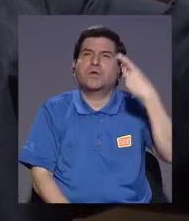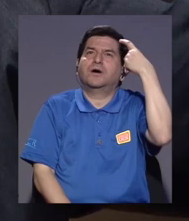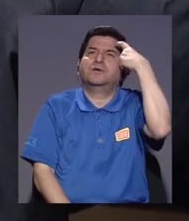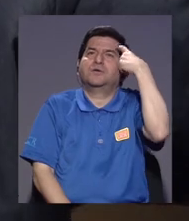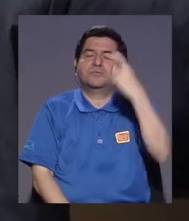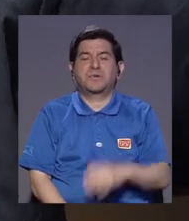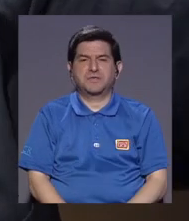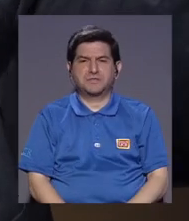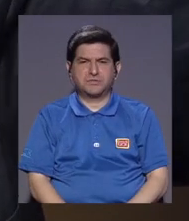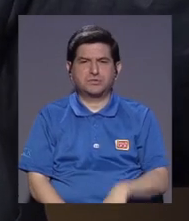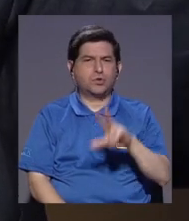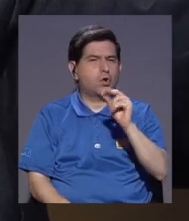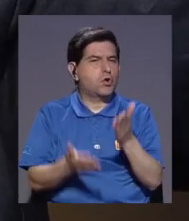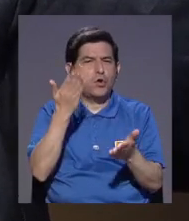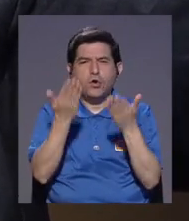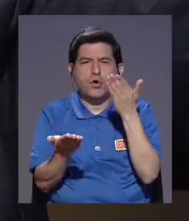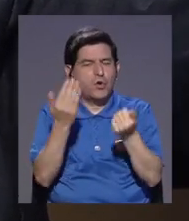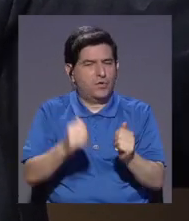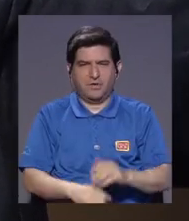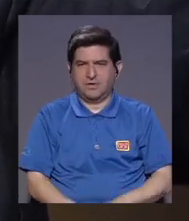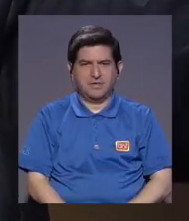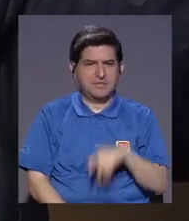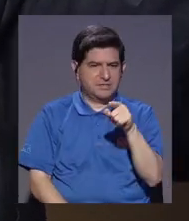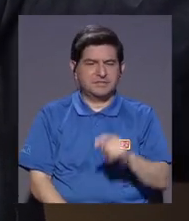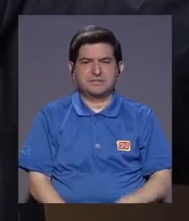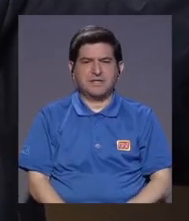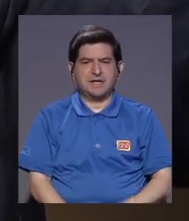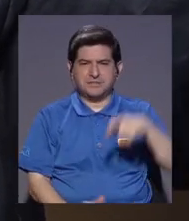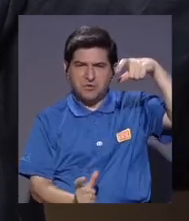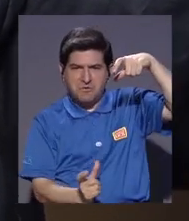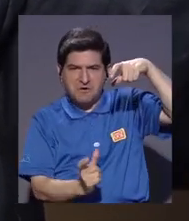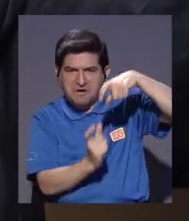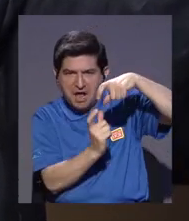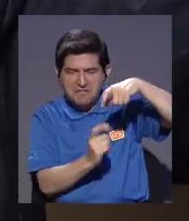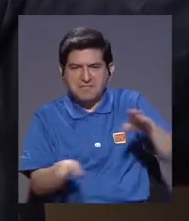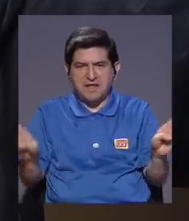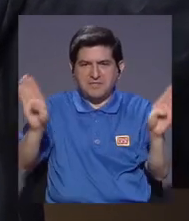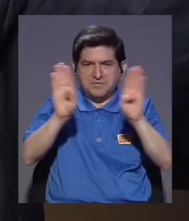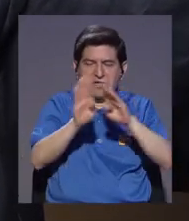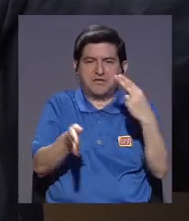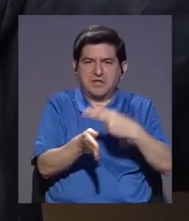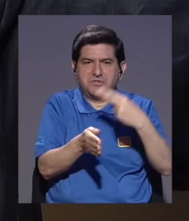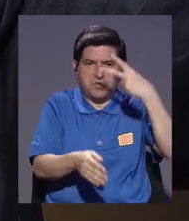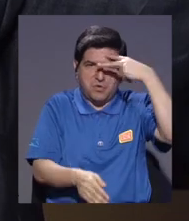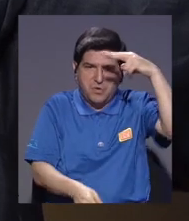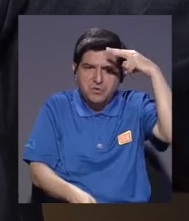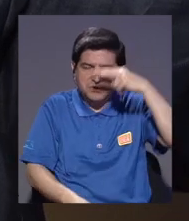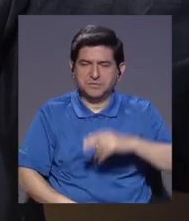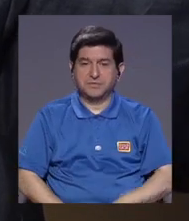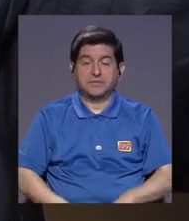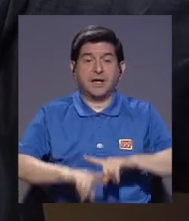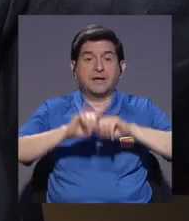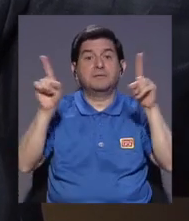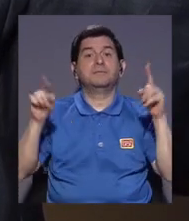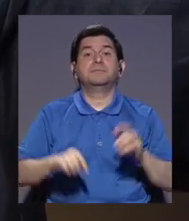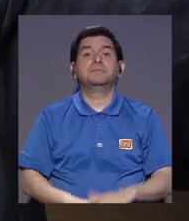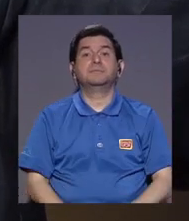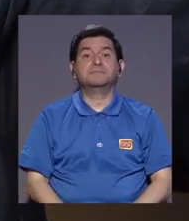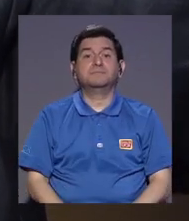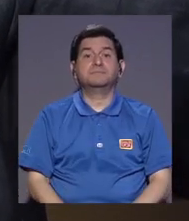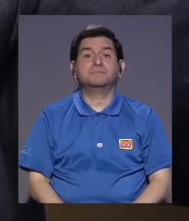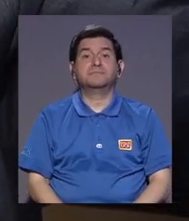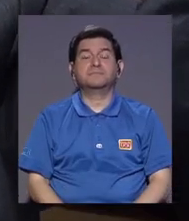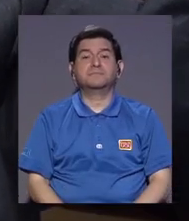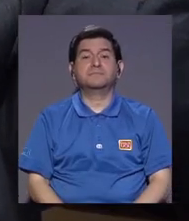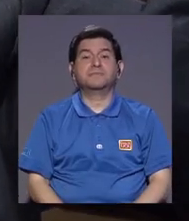pienso yo tal vez no le pusieron unos un candado y una cadena al hospital méxico pero cuánto